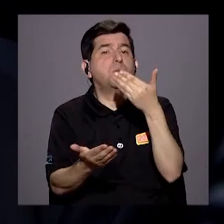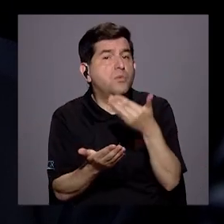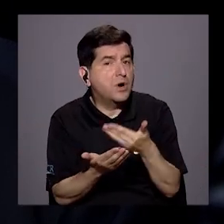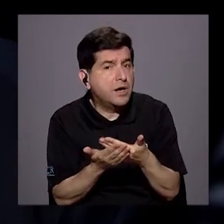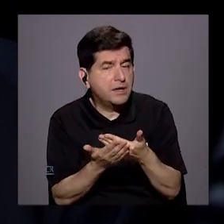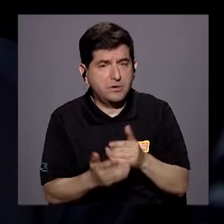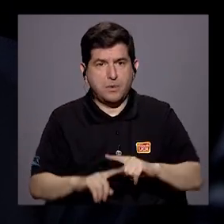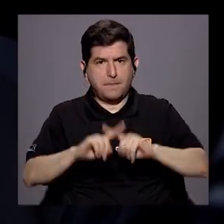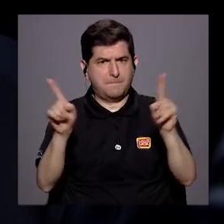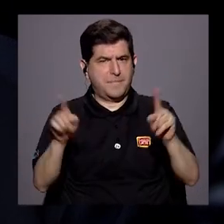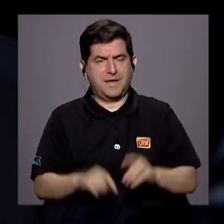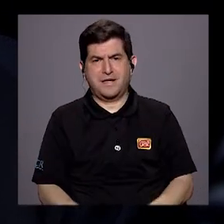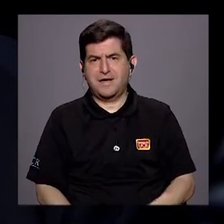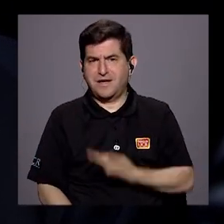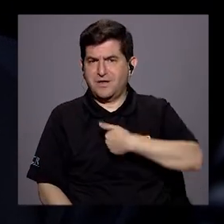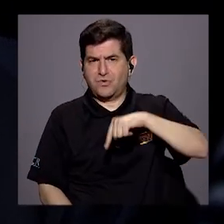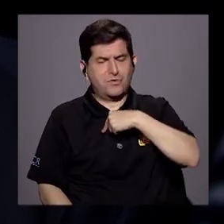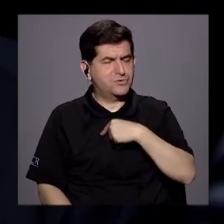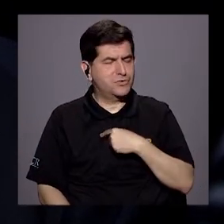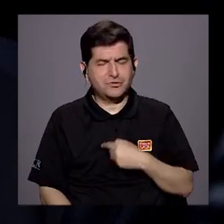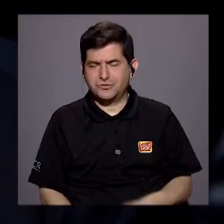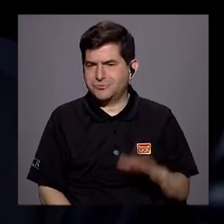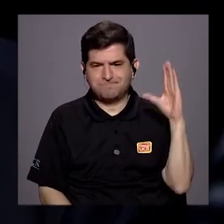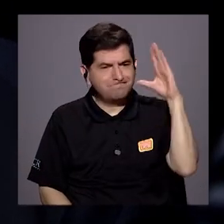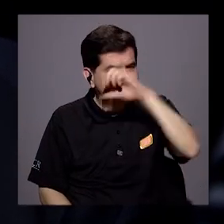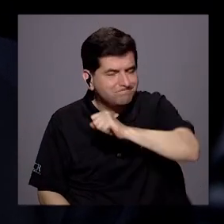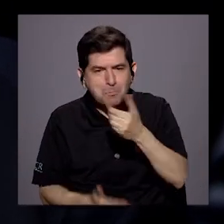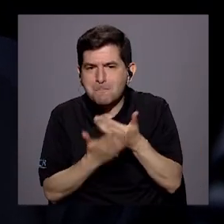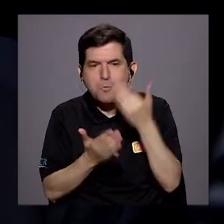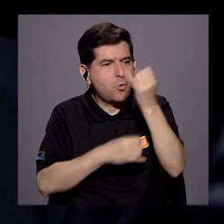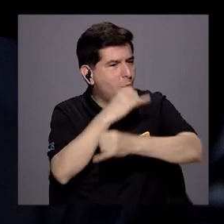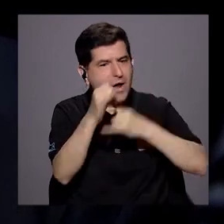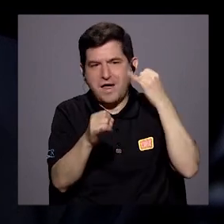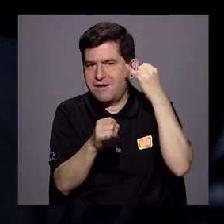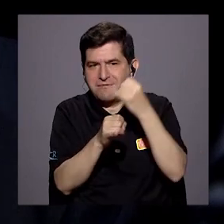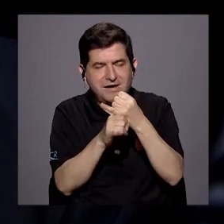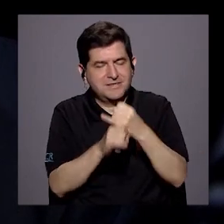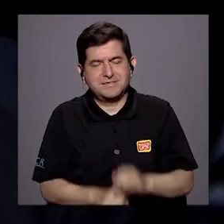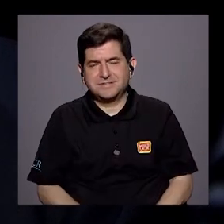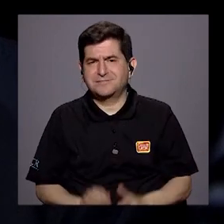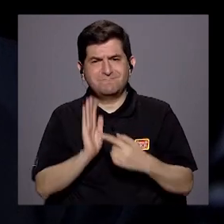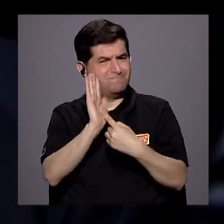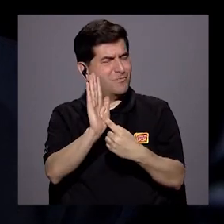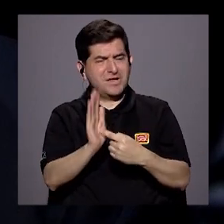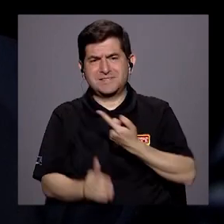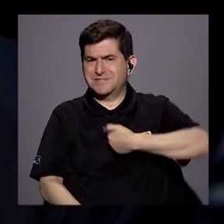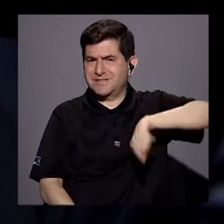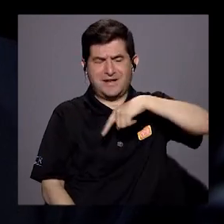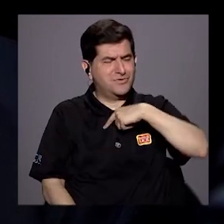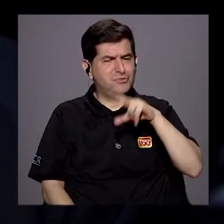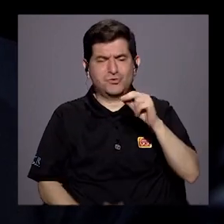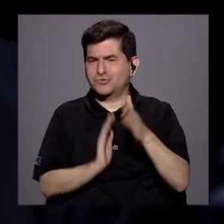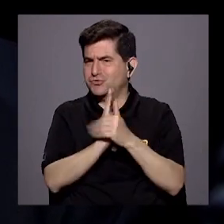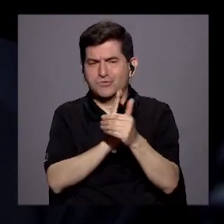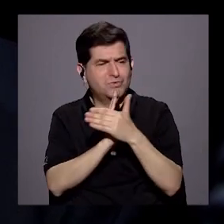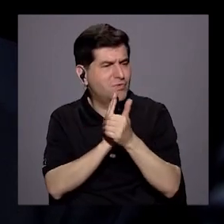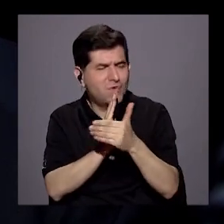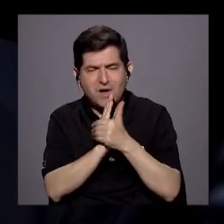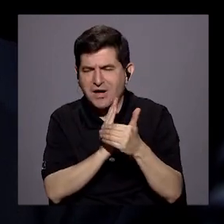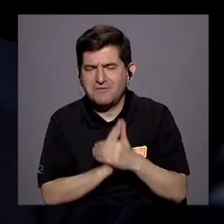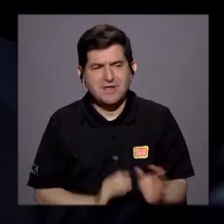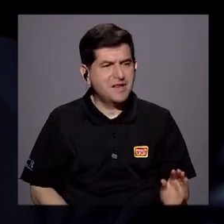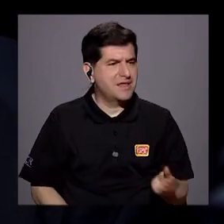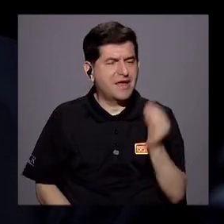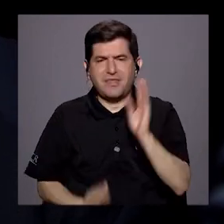sistema educación muy bueno y no nos rendimos a la evidencia de que las pruebas internacionales nos dicen que no estamos generando las